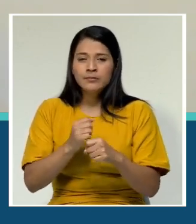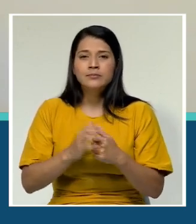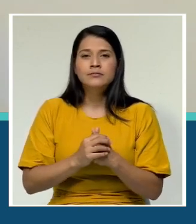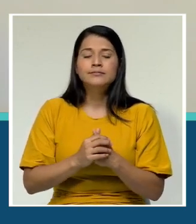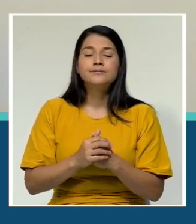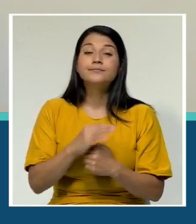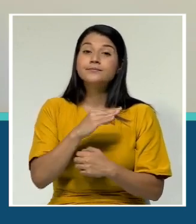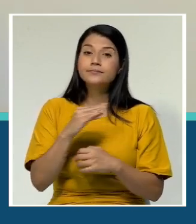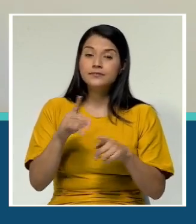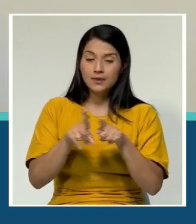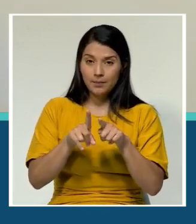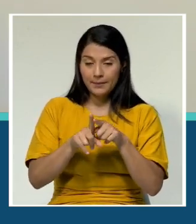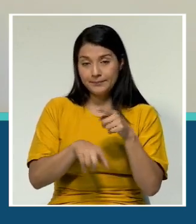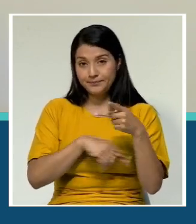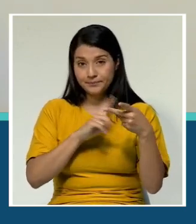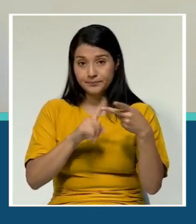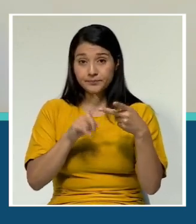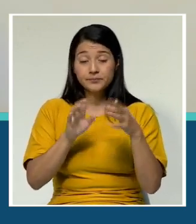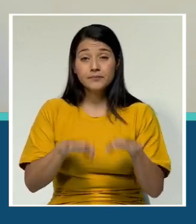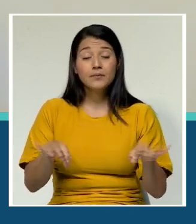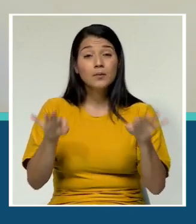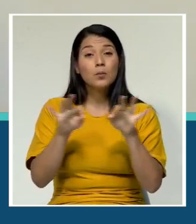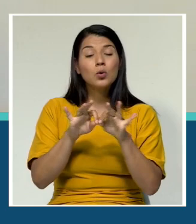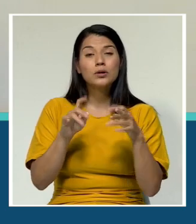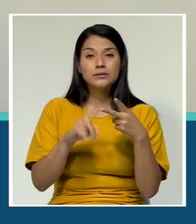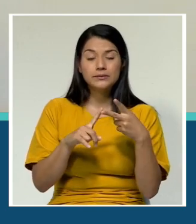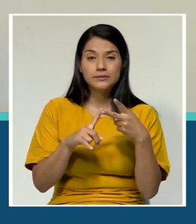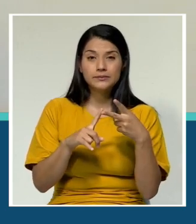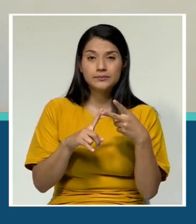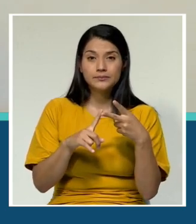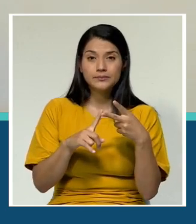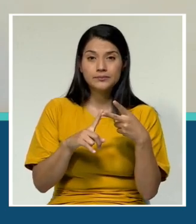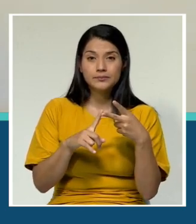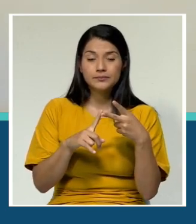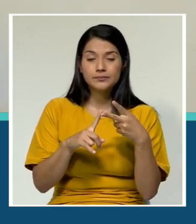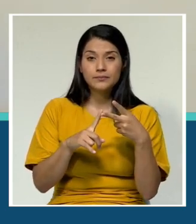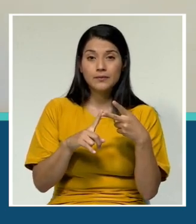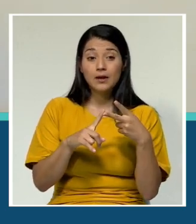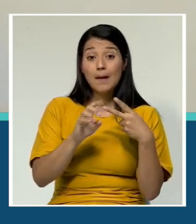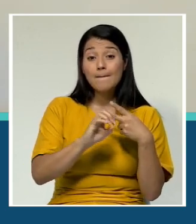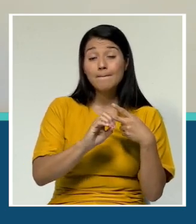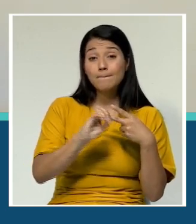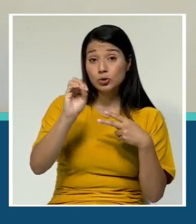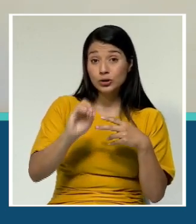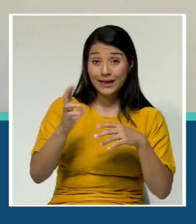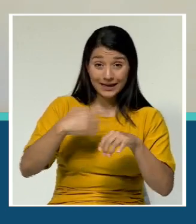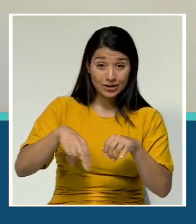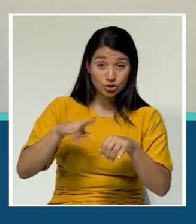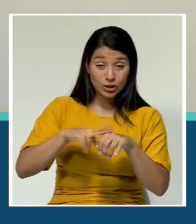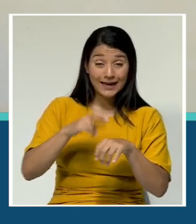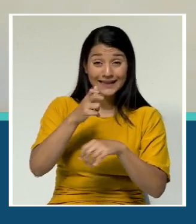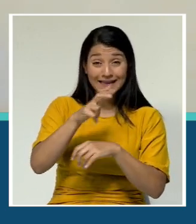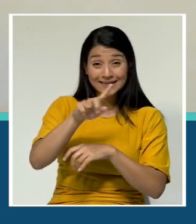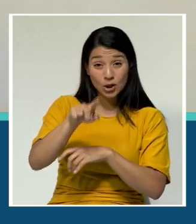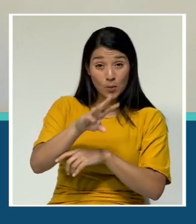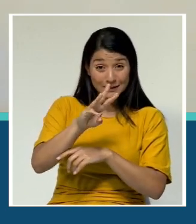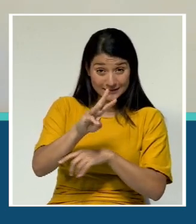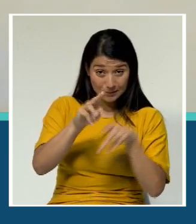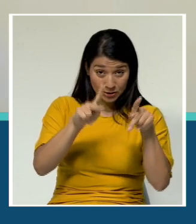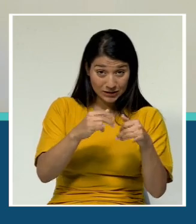34,2%. Si se observa solo ese grupo de edad. Una tasa, por otra parte, otro indicador importante es que